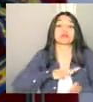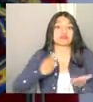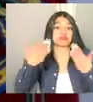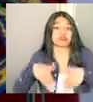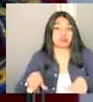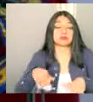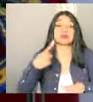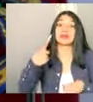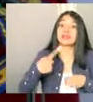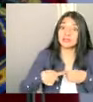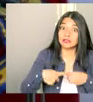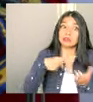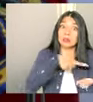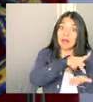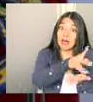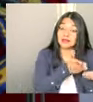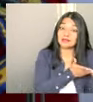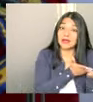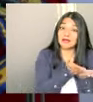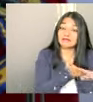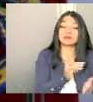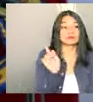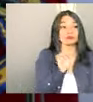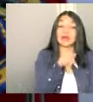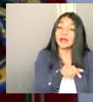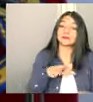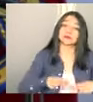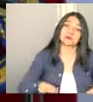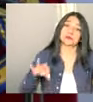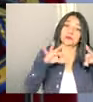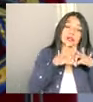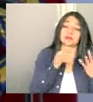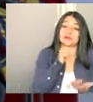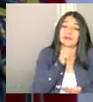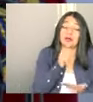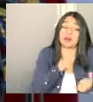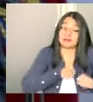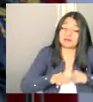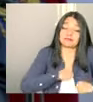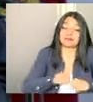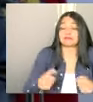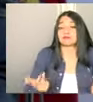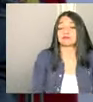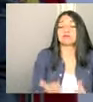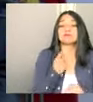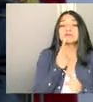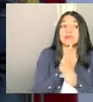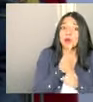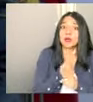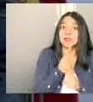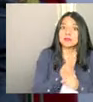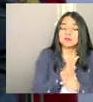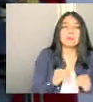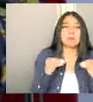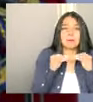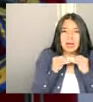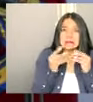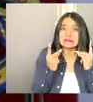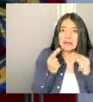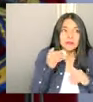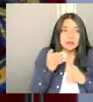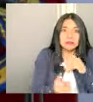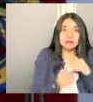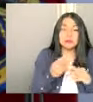no termine pagando servicios que en definitiva todavía no están en operación. Por lo tanto, mientras más podamos acelerar,